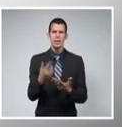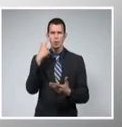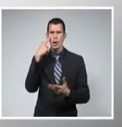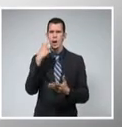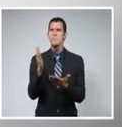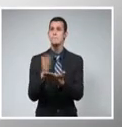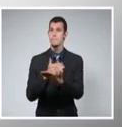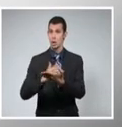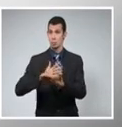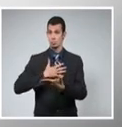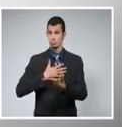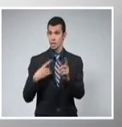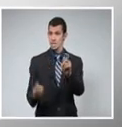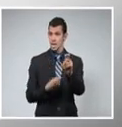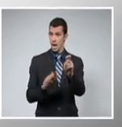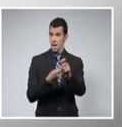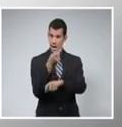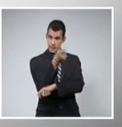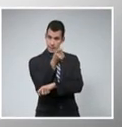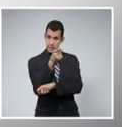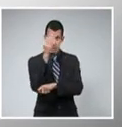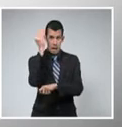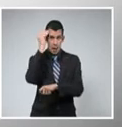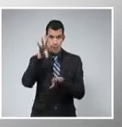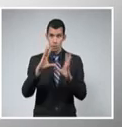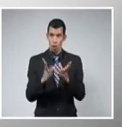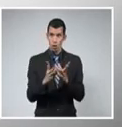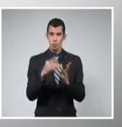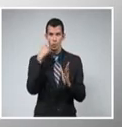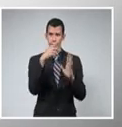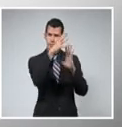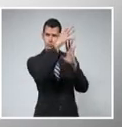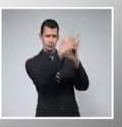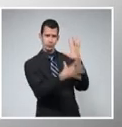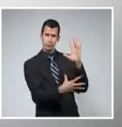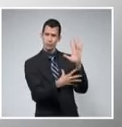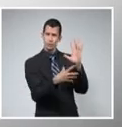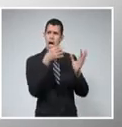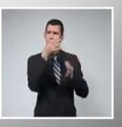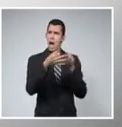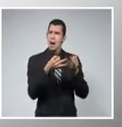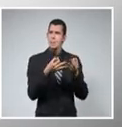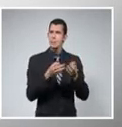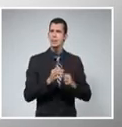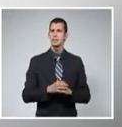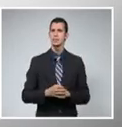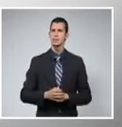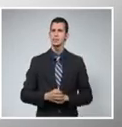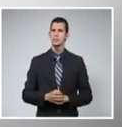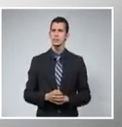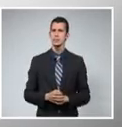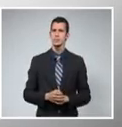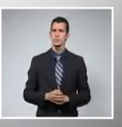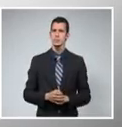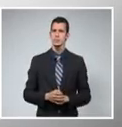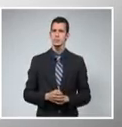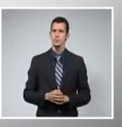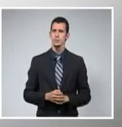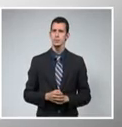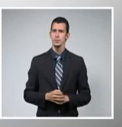documentos originalmente, pero vamos a tratar de entender en español. Solo un ejemplo. Dicen que en la fase de disturbio